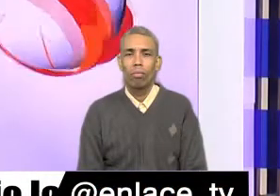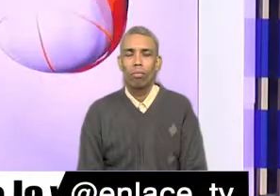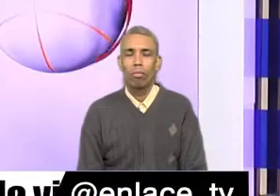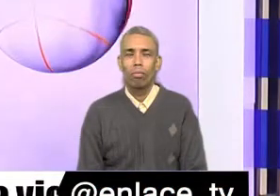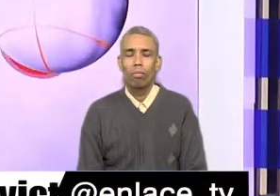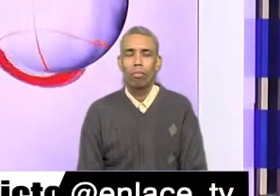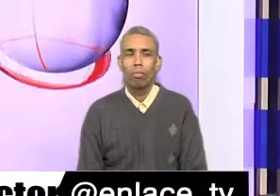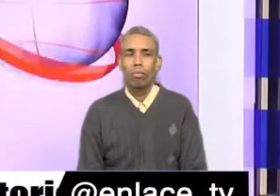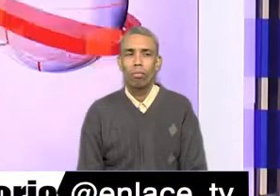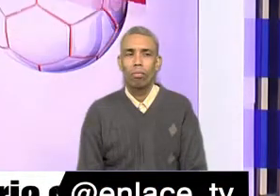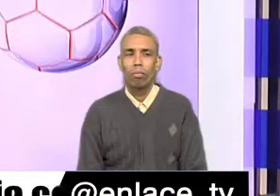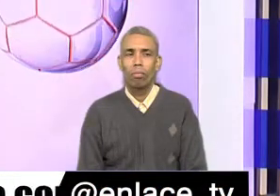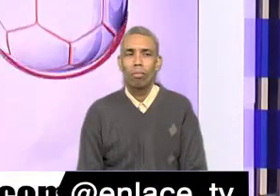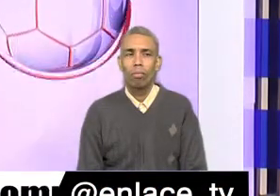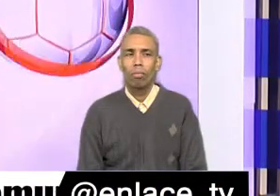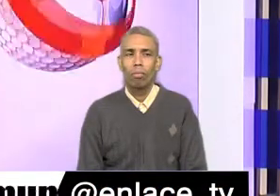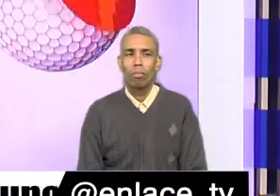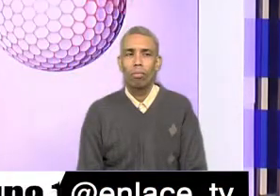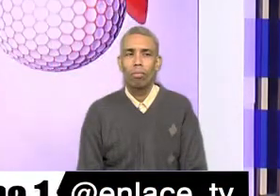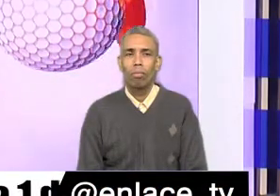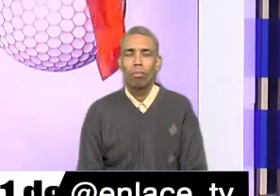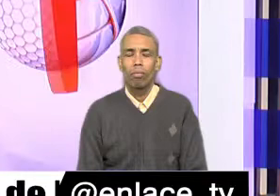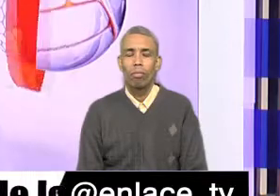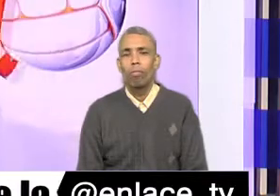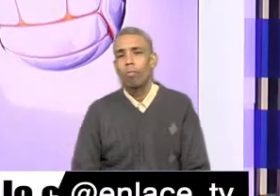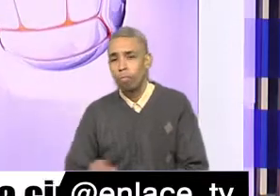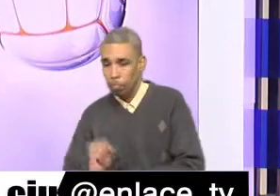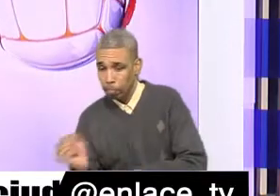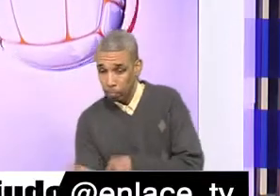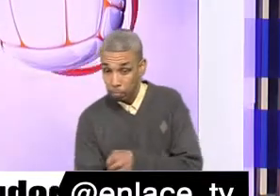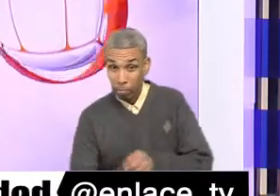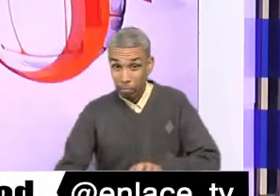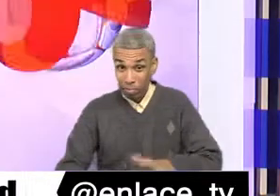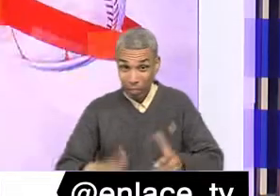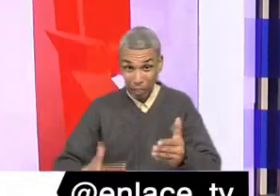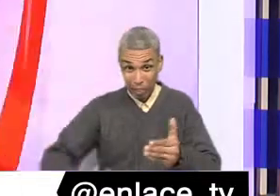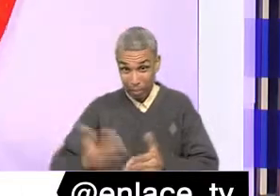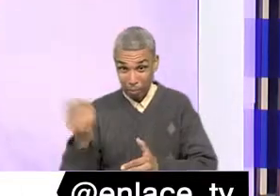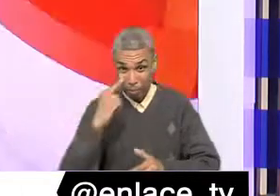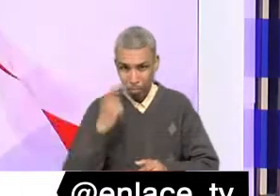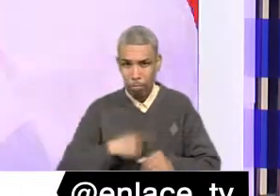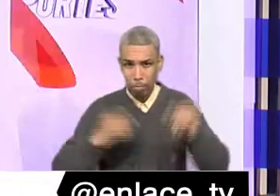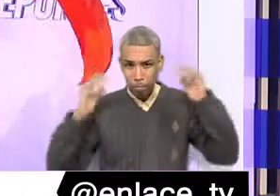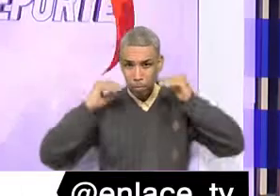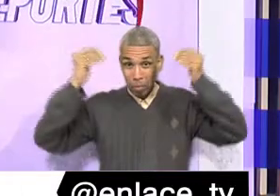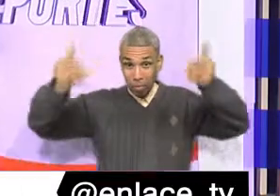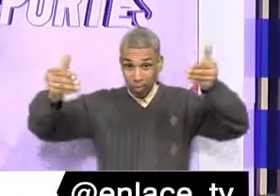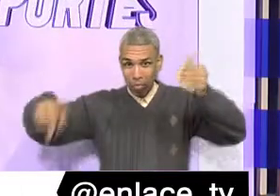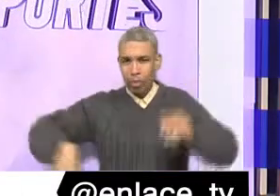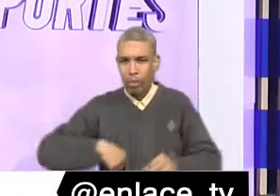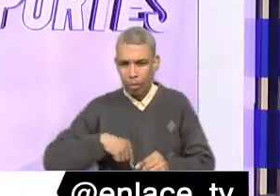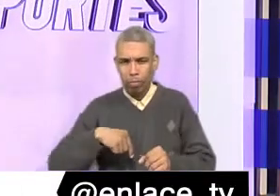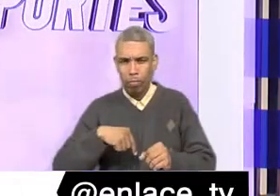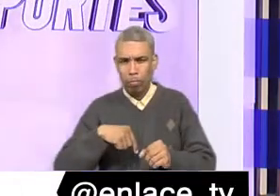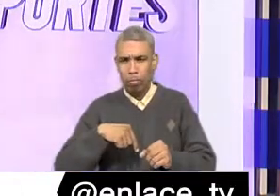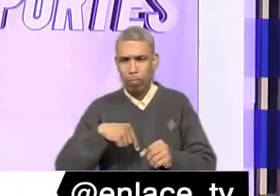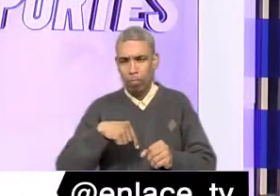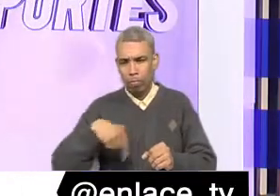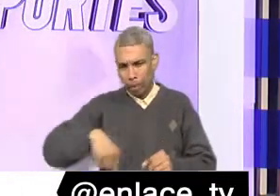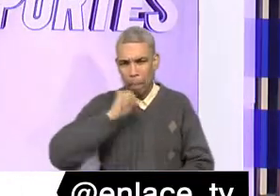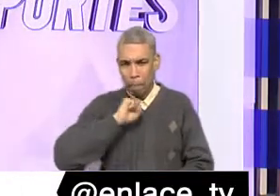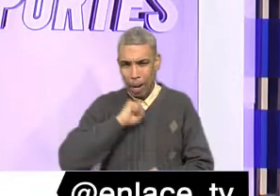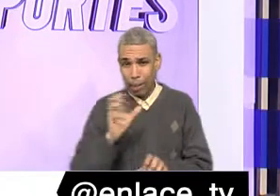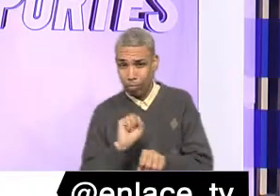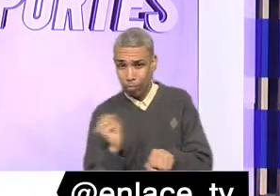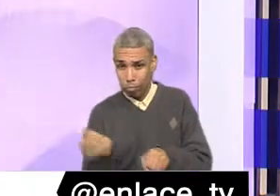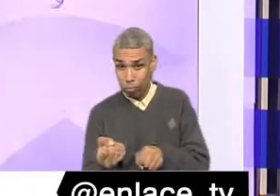Inició el 11º Festival Nacional Infantil de Béisbol, que se juega allí en el Estadio Joaquín Barros Machuca. Este deporte que